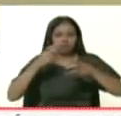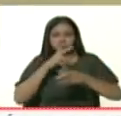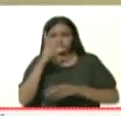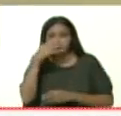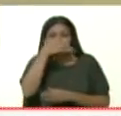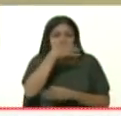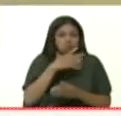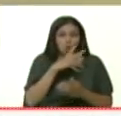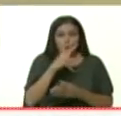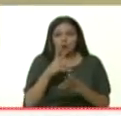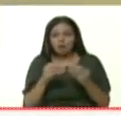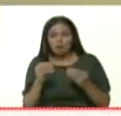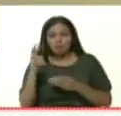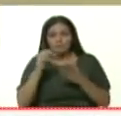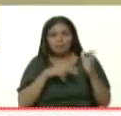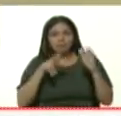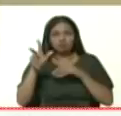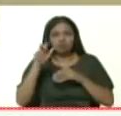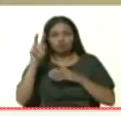guarimba,